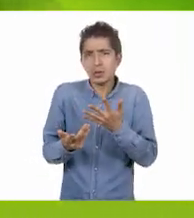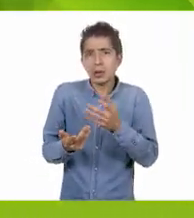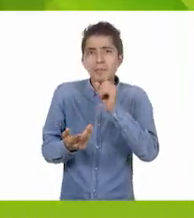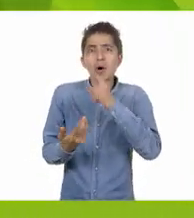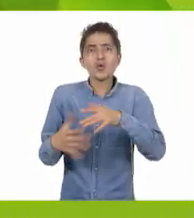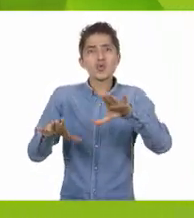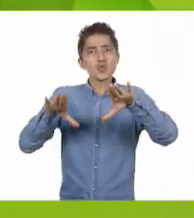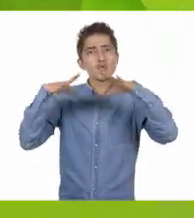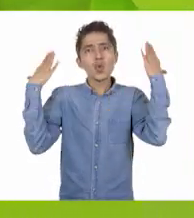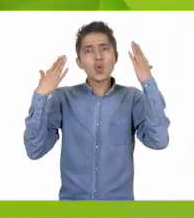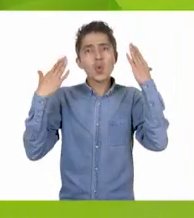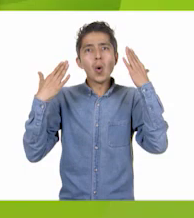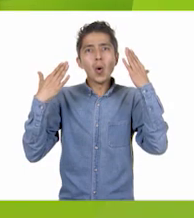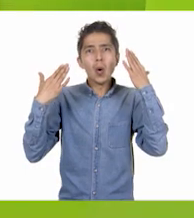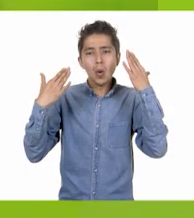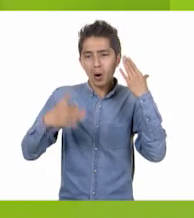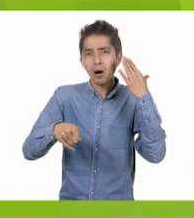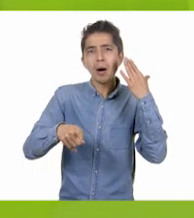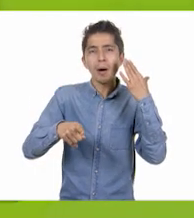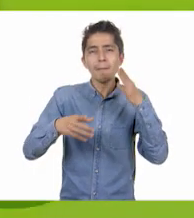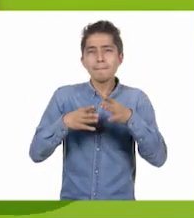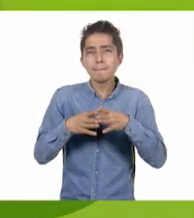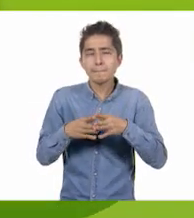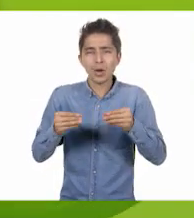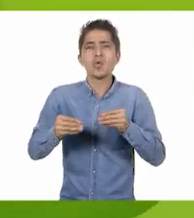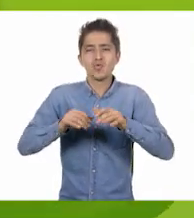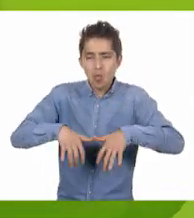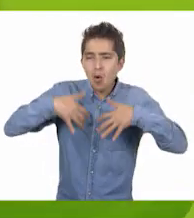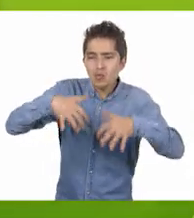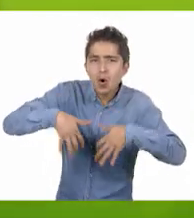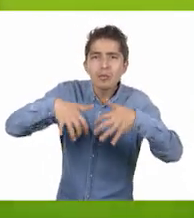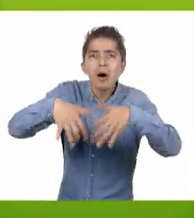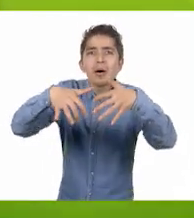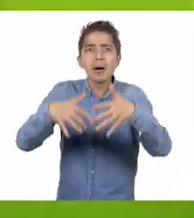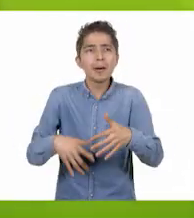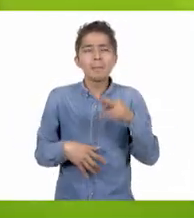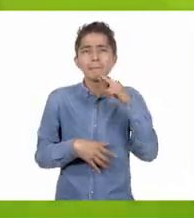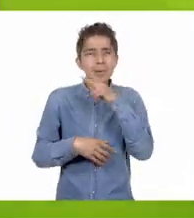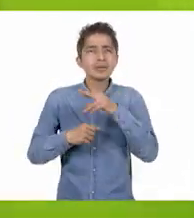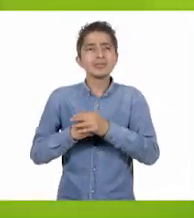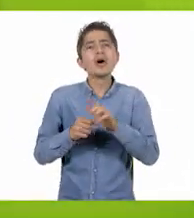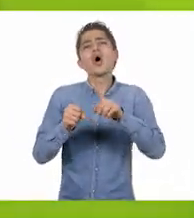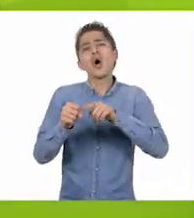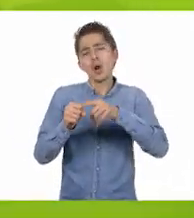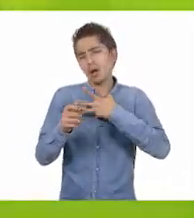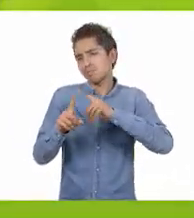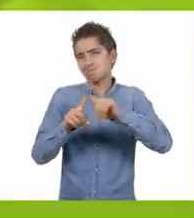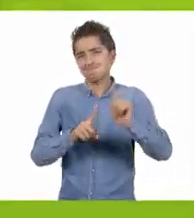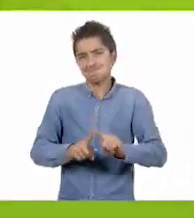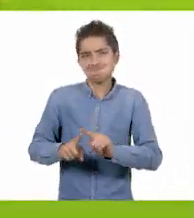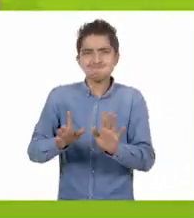muy veloces. Y es bonito y hay muchos colores.